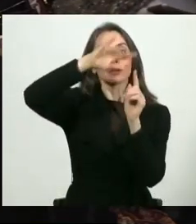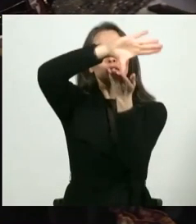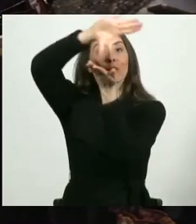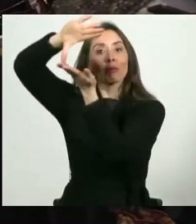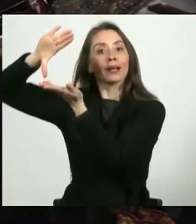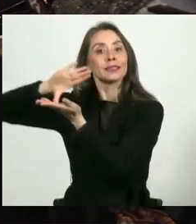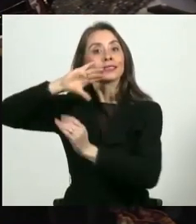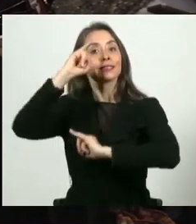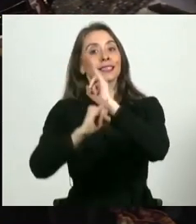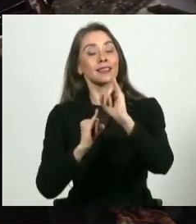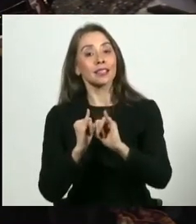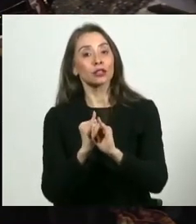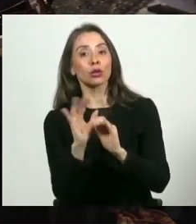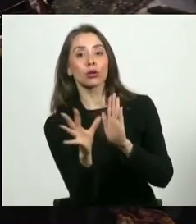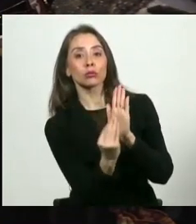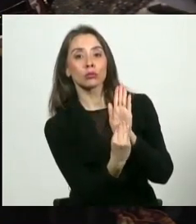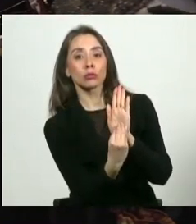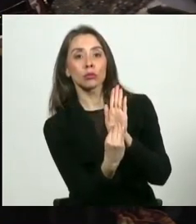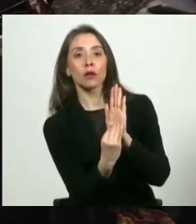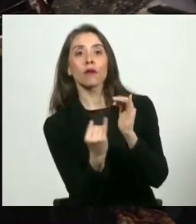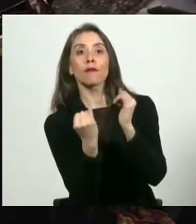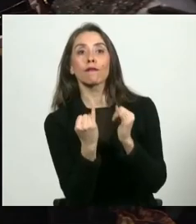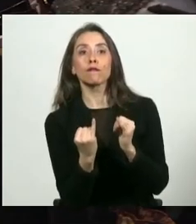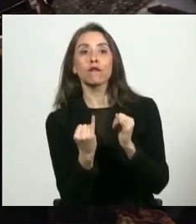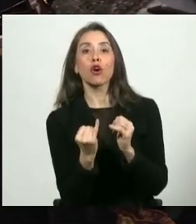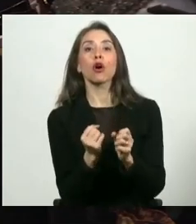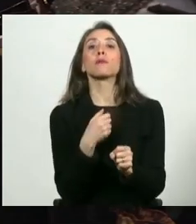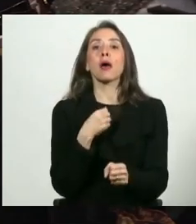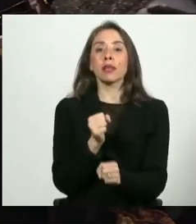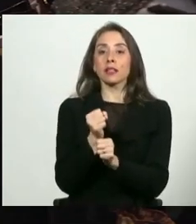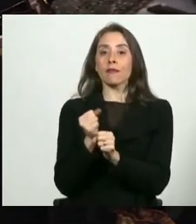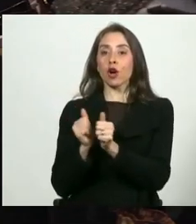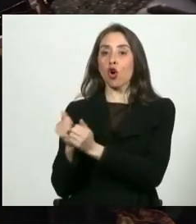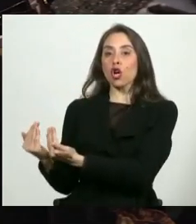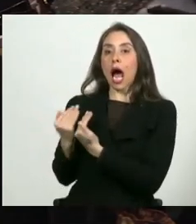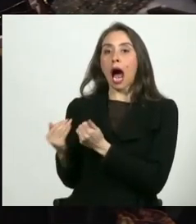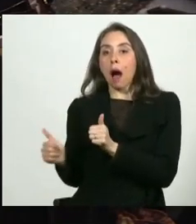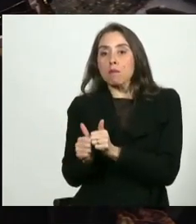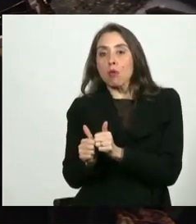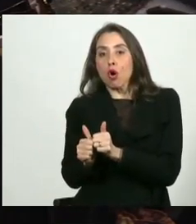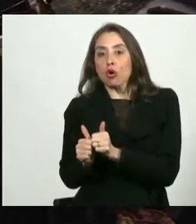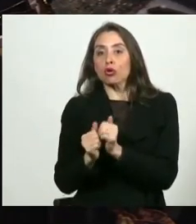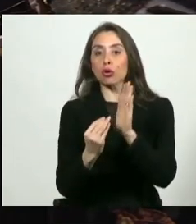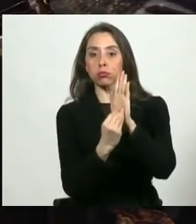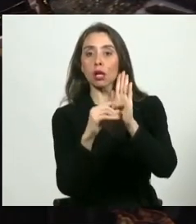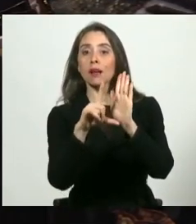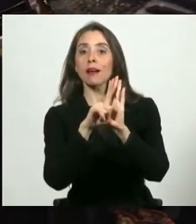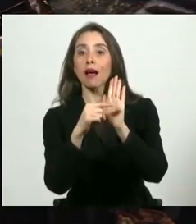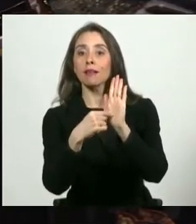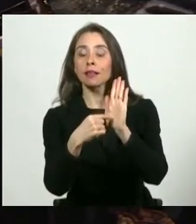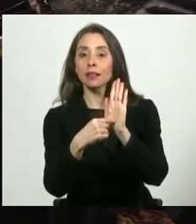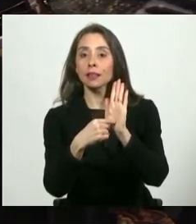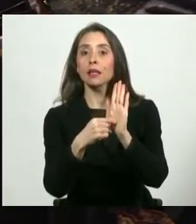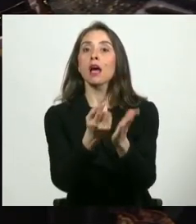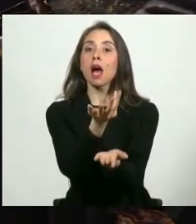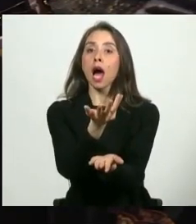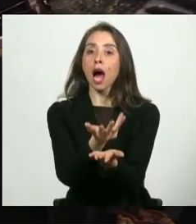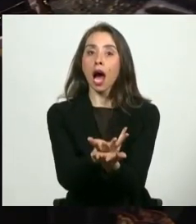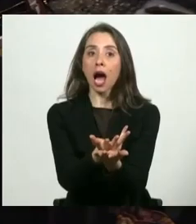internacional, de incorporar, por ejemplo, modelos como el empleo con apoyo desde un tema legislativo, ¿ya? En donde